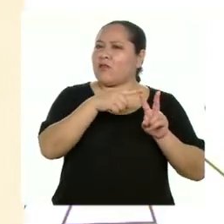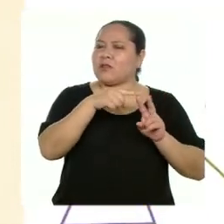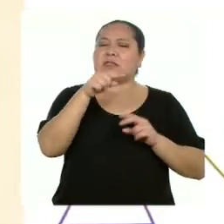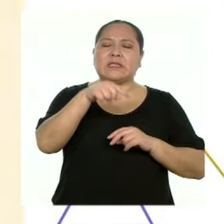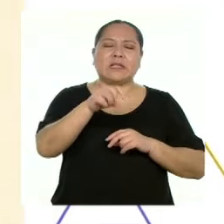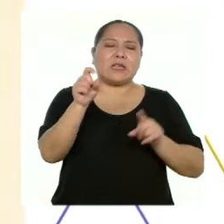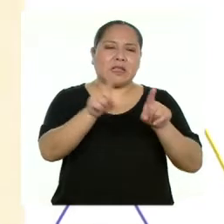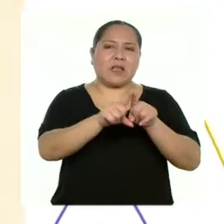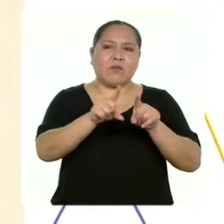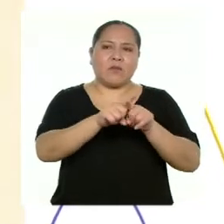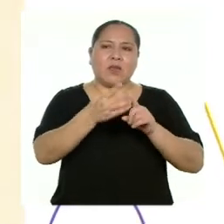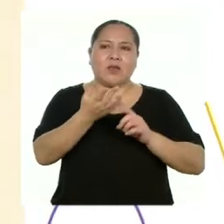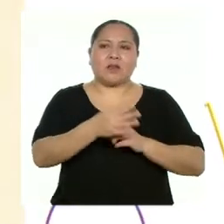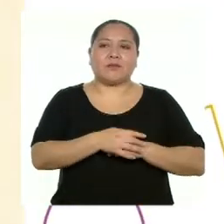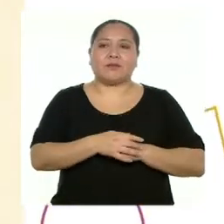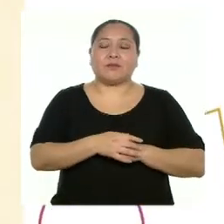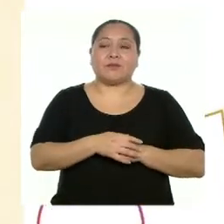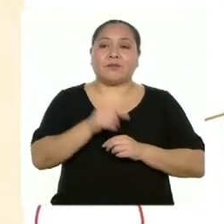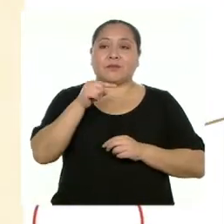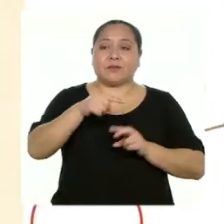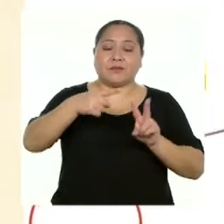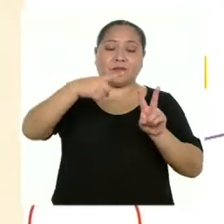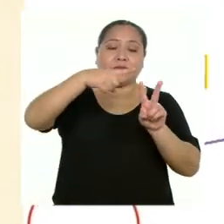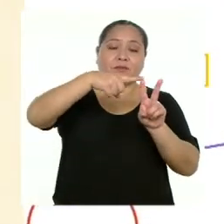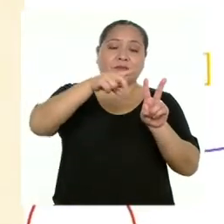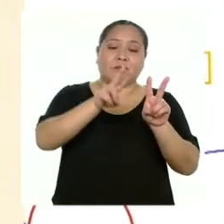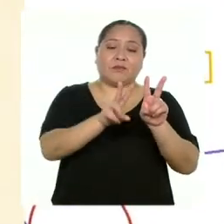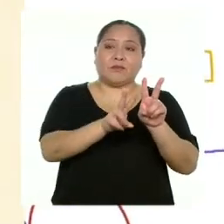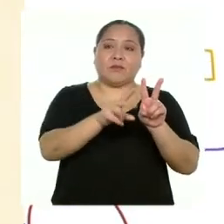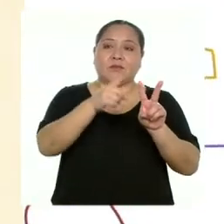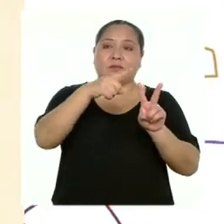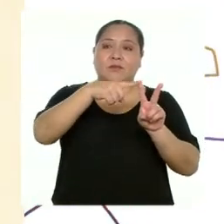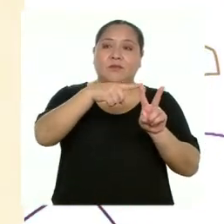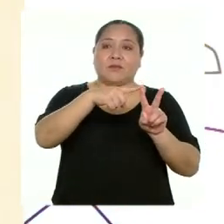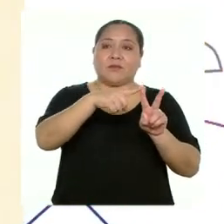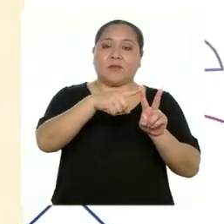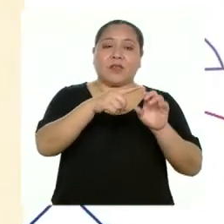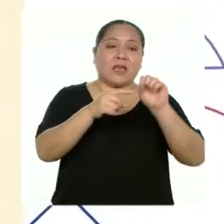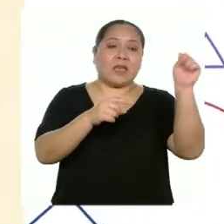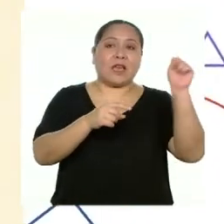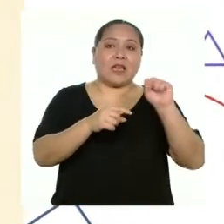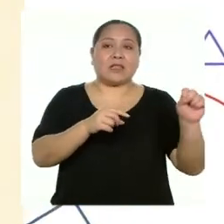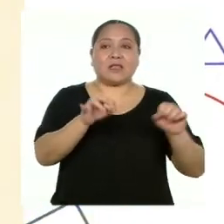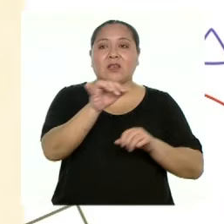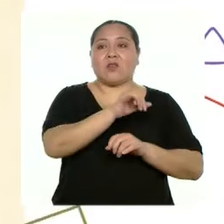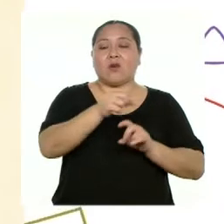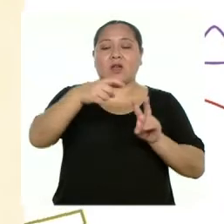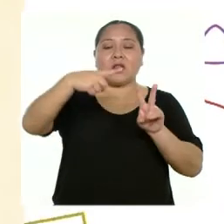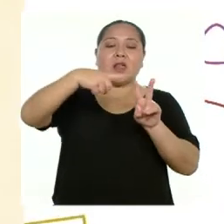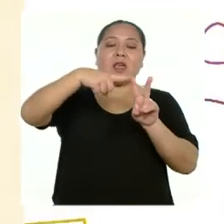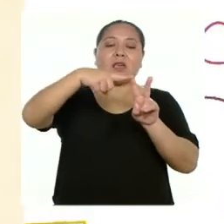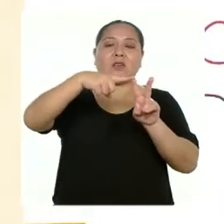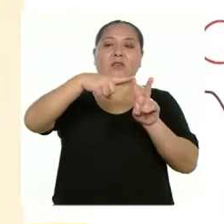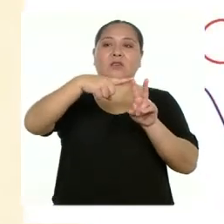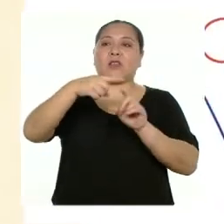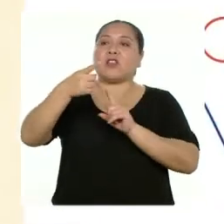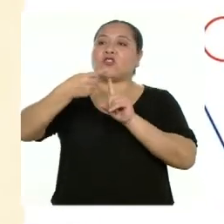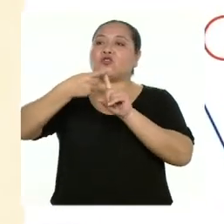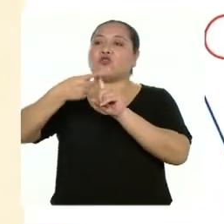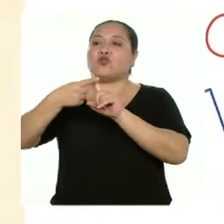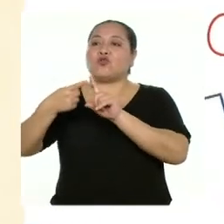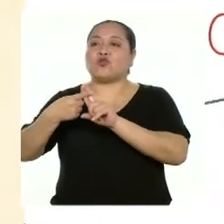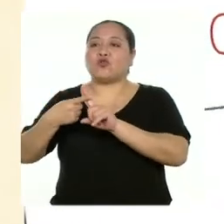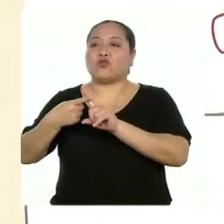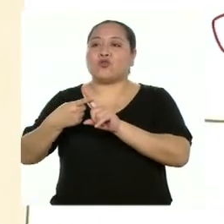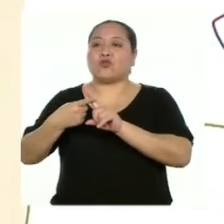misma función. En esta, la desviación estándar, representada por la S, es igual a la raíz cuadrada de la suma del